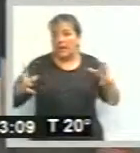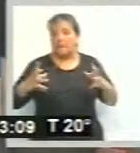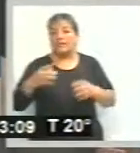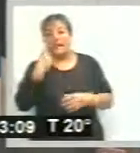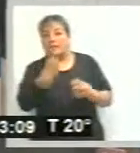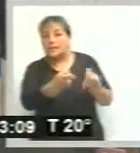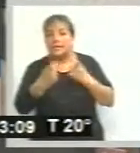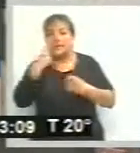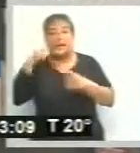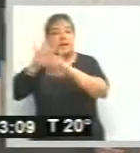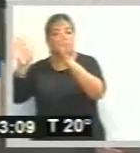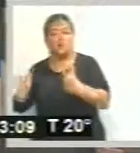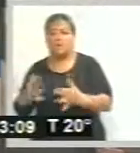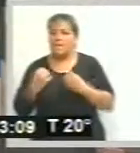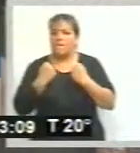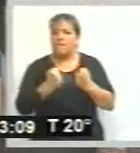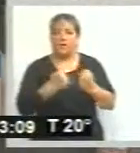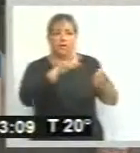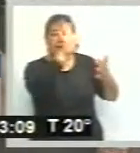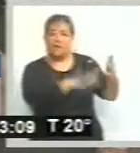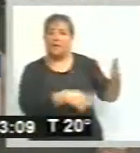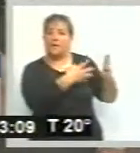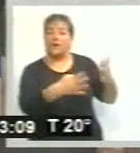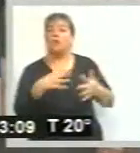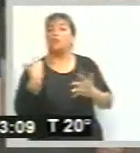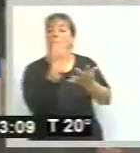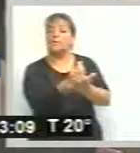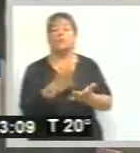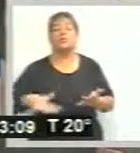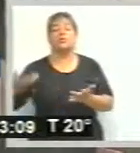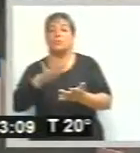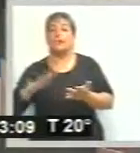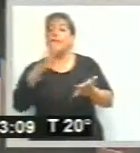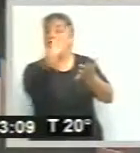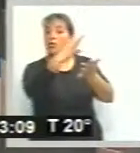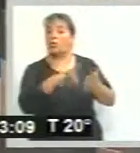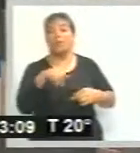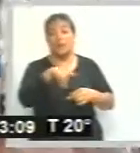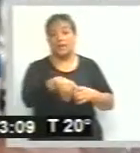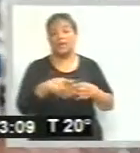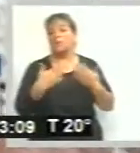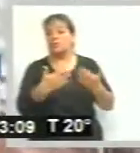más sólidas de planificación, de participación ciudadana, de control, y bueno, de eso se trata la reforma.